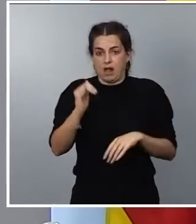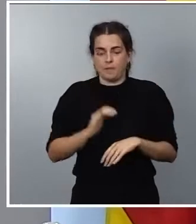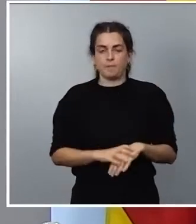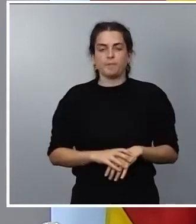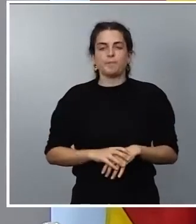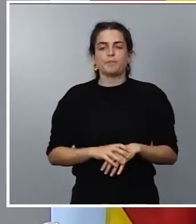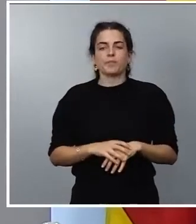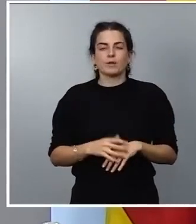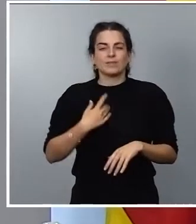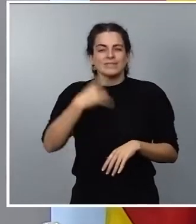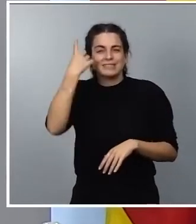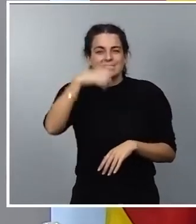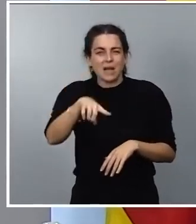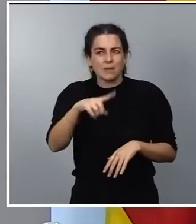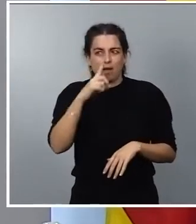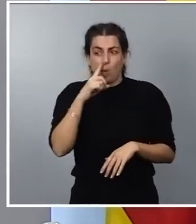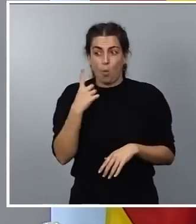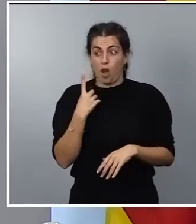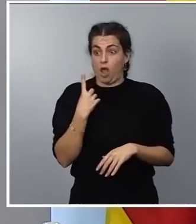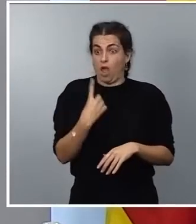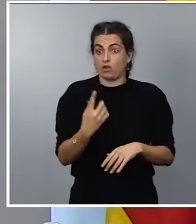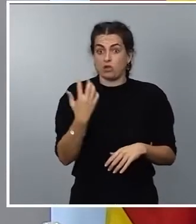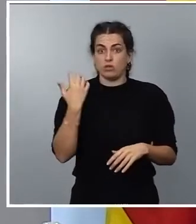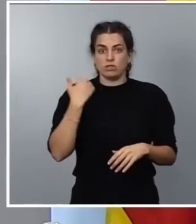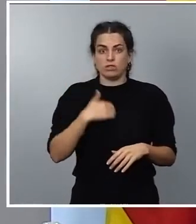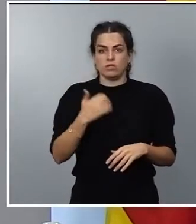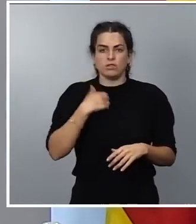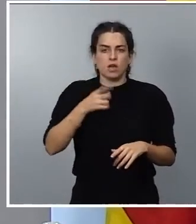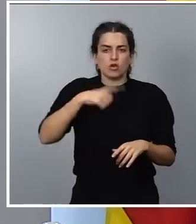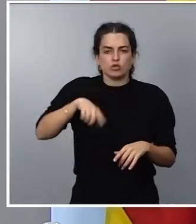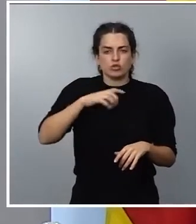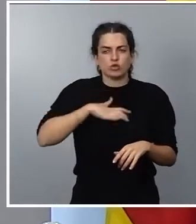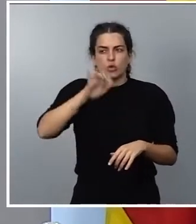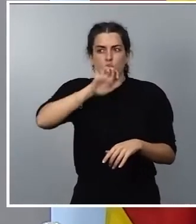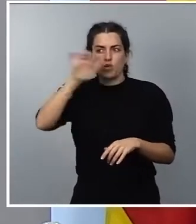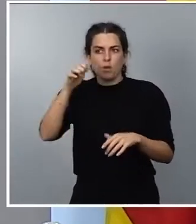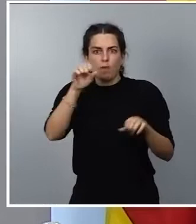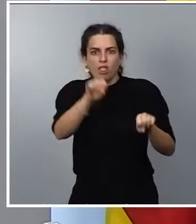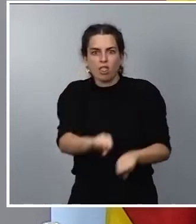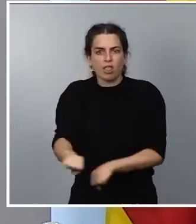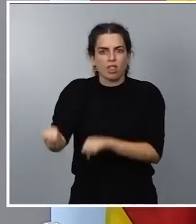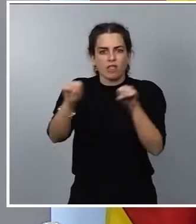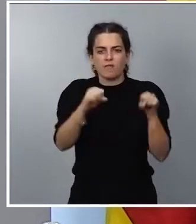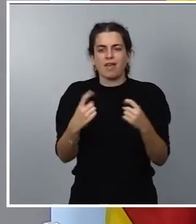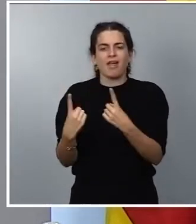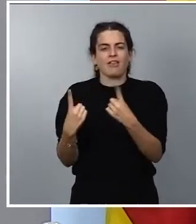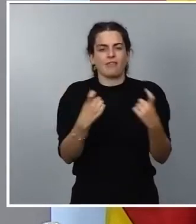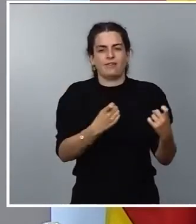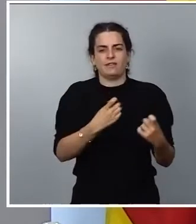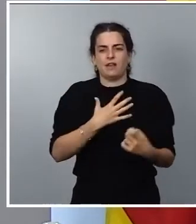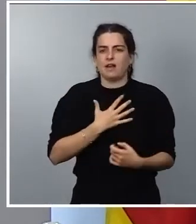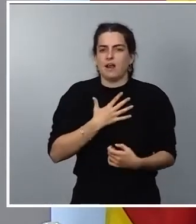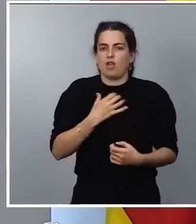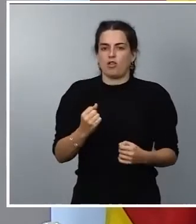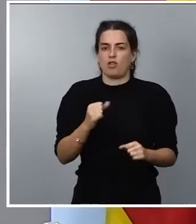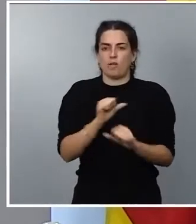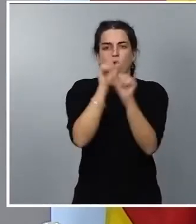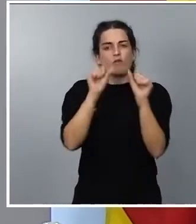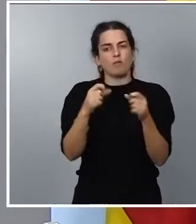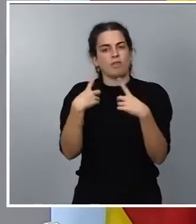hace un ano que venimos defendendo en Europa a necesidade de reaccionar de unha forma diferente a unha